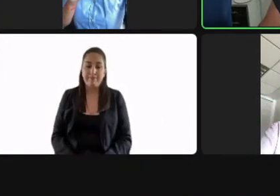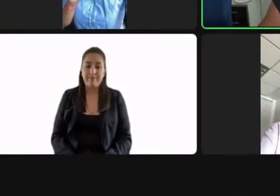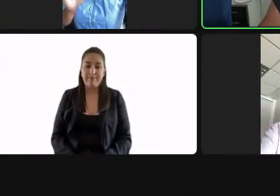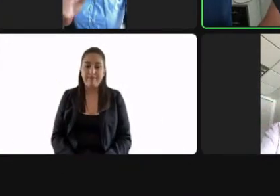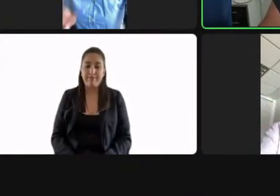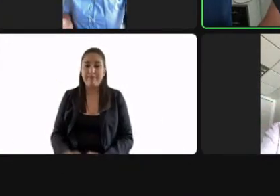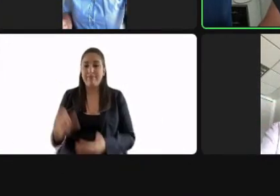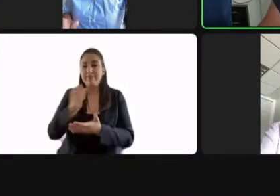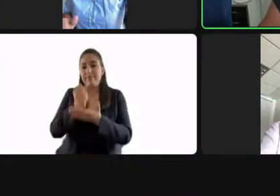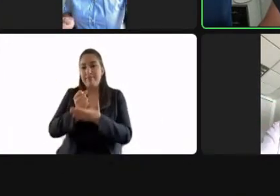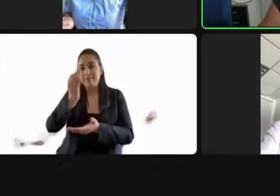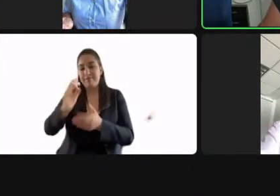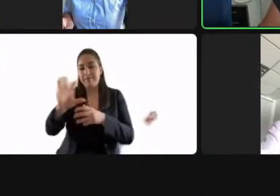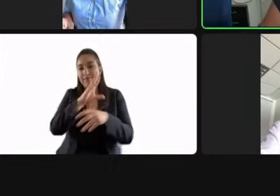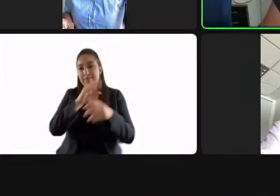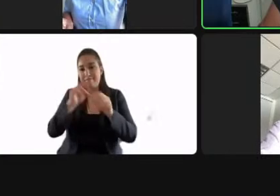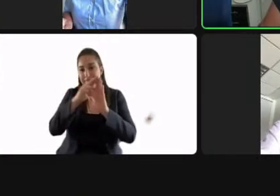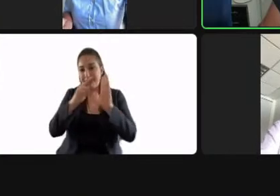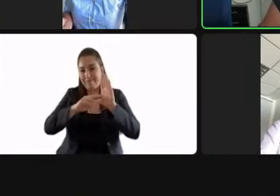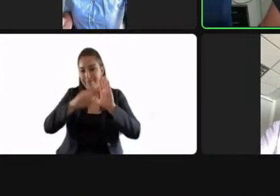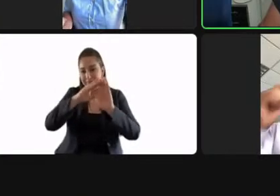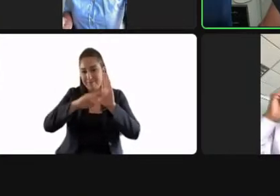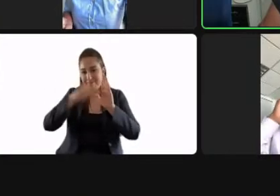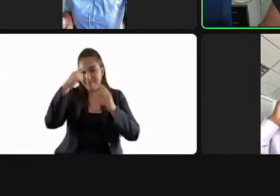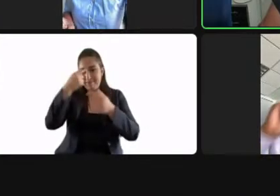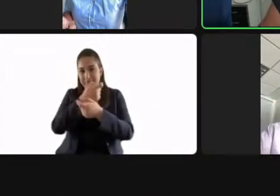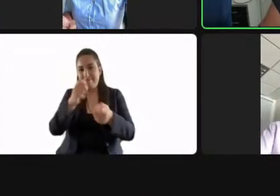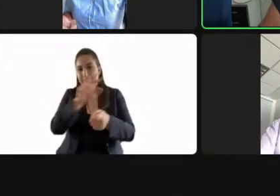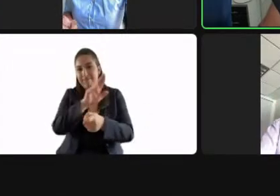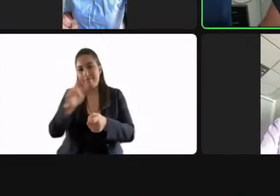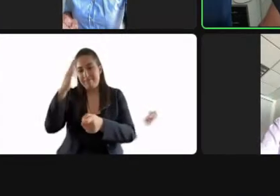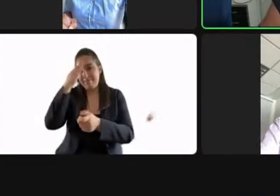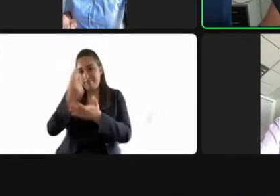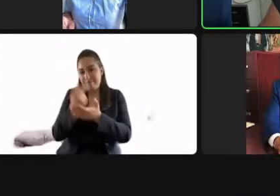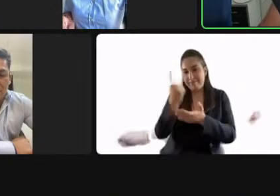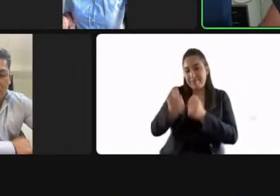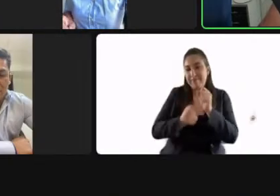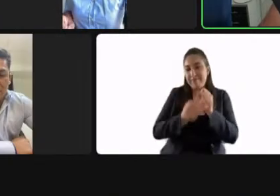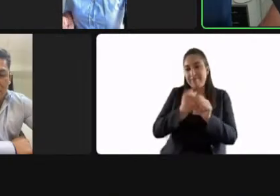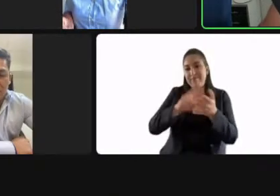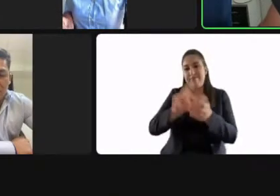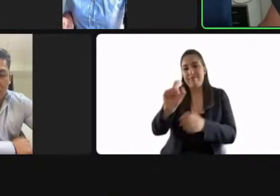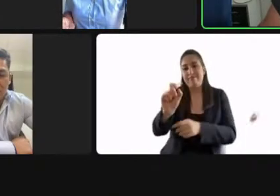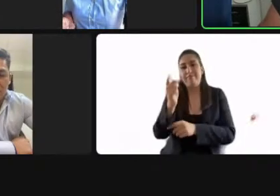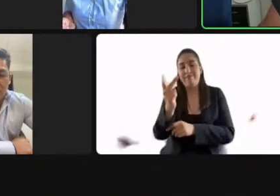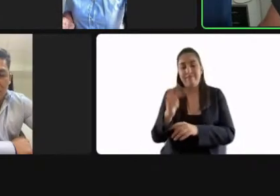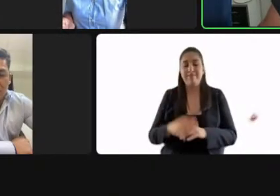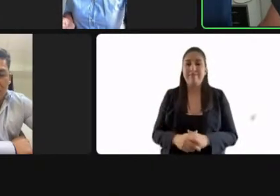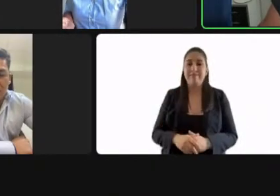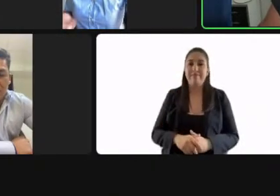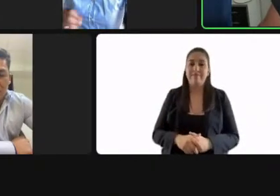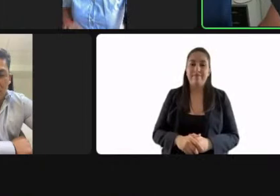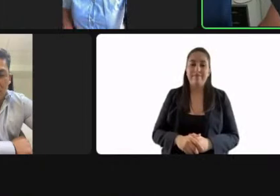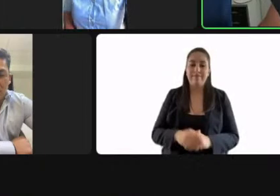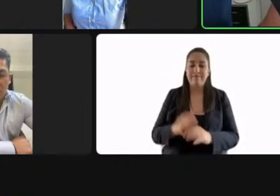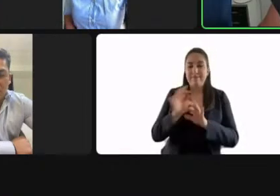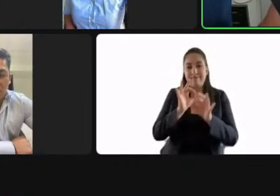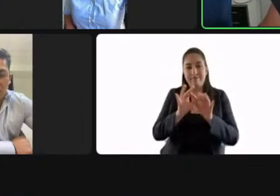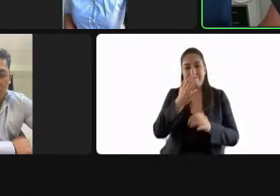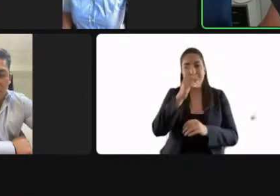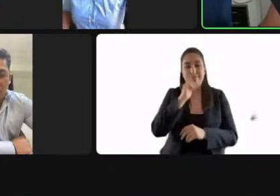Aprobada la convocatoria y bases para la entrega de la medalla al mérito periodístico del año 2022 en lo general y en lo particular, diputada presidenta.